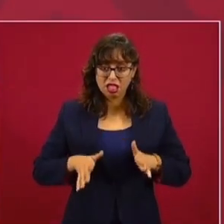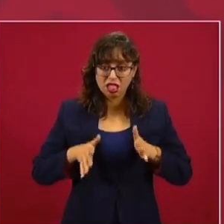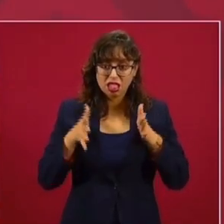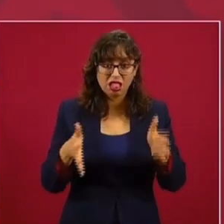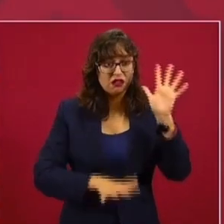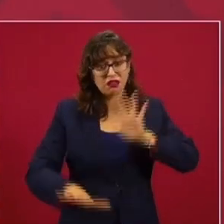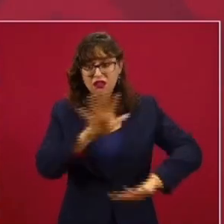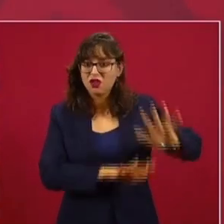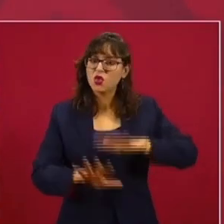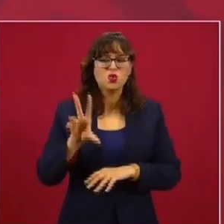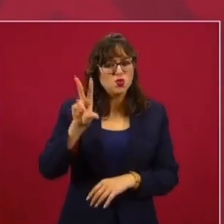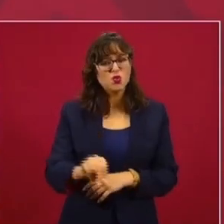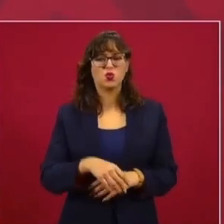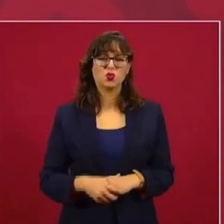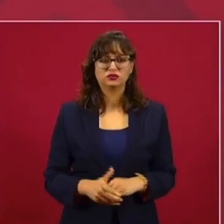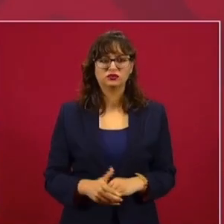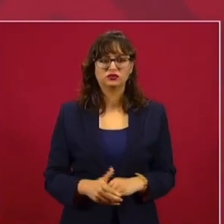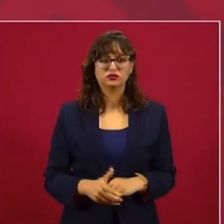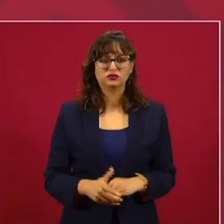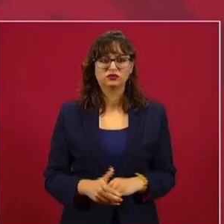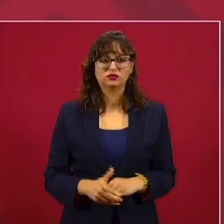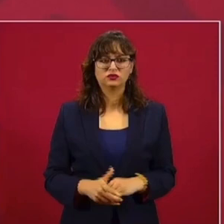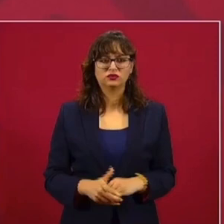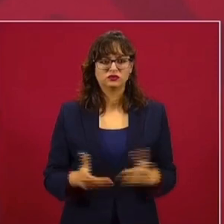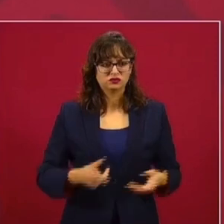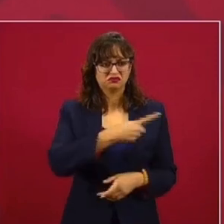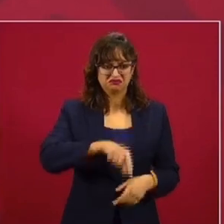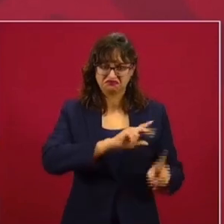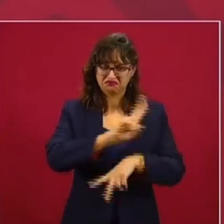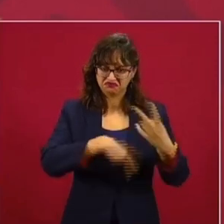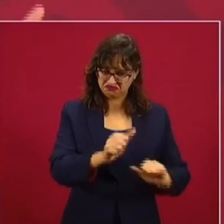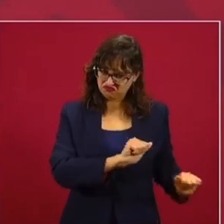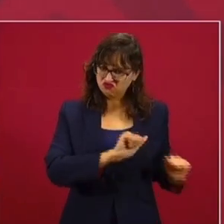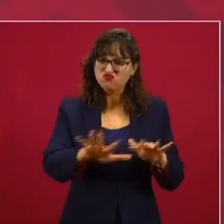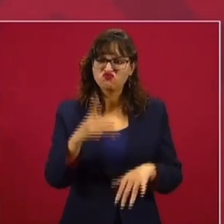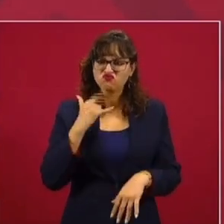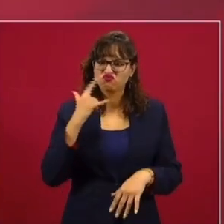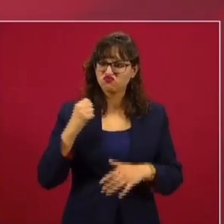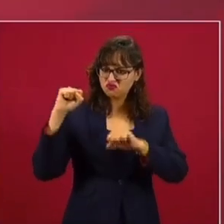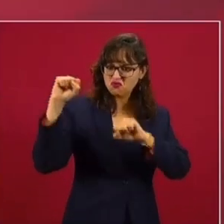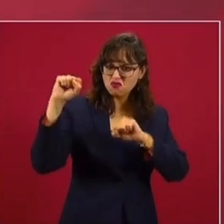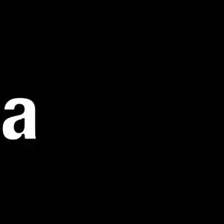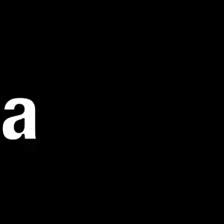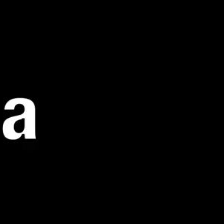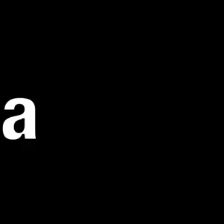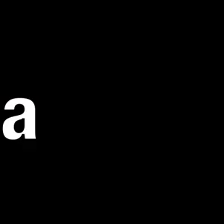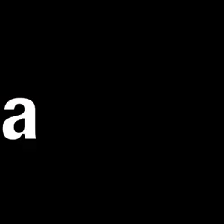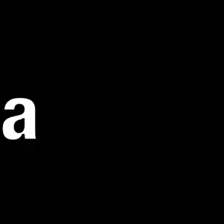que sean causas justas por las que se proteste.